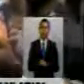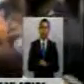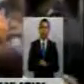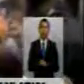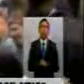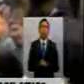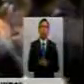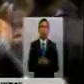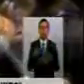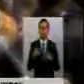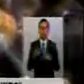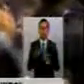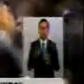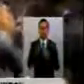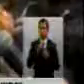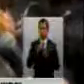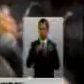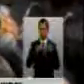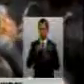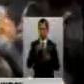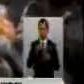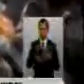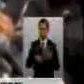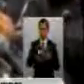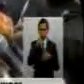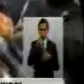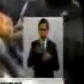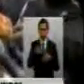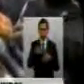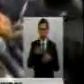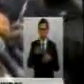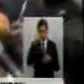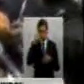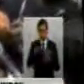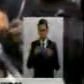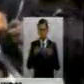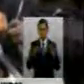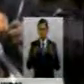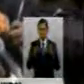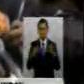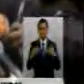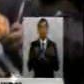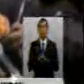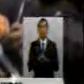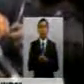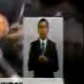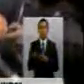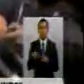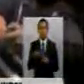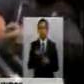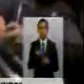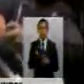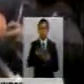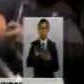Tiene sus peculiaridades la elección. Es una elección sin antagonismos. Entonces, es una elección